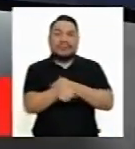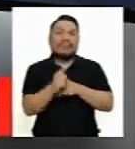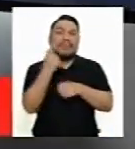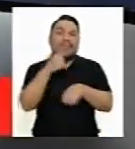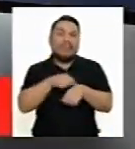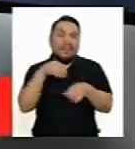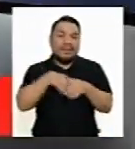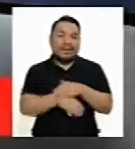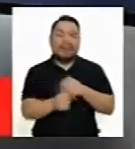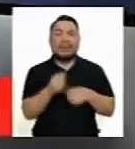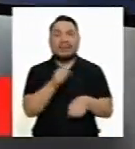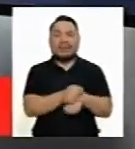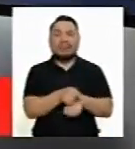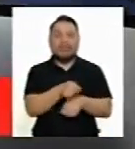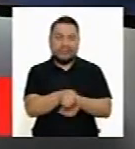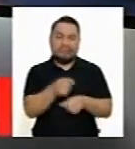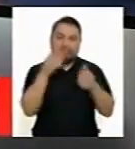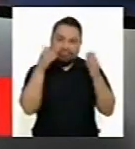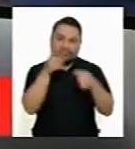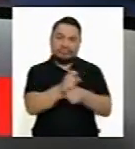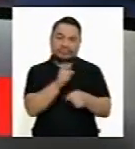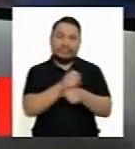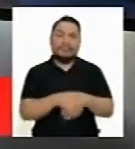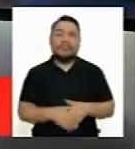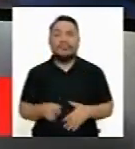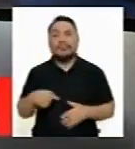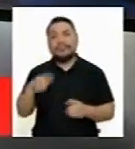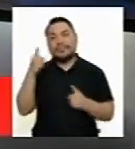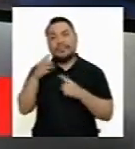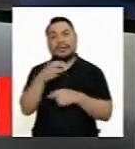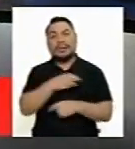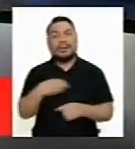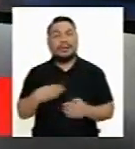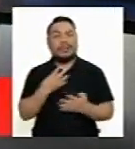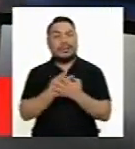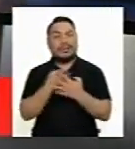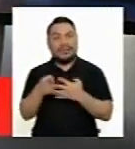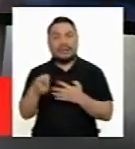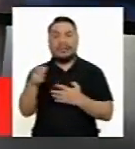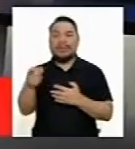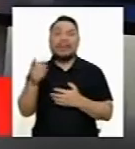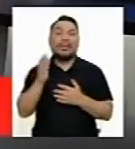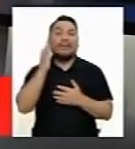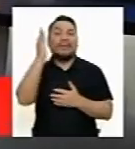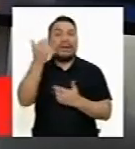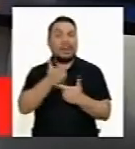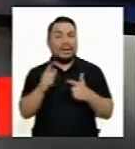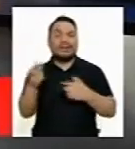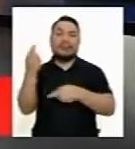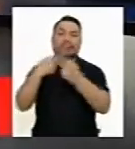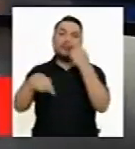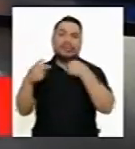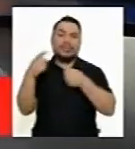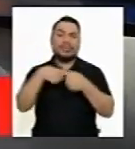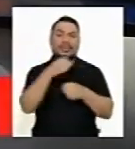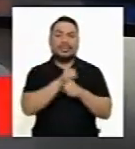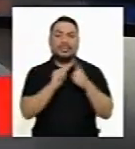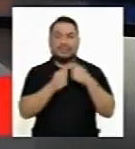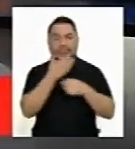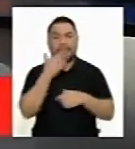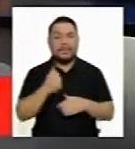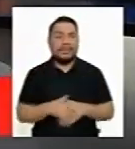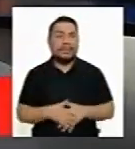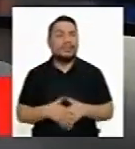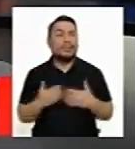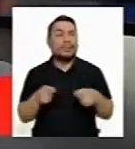Además es una misión del INPE buscar que esta persona regrese a la sociedad con algo mejor, ¿no? Y esto